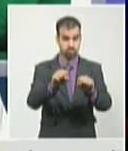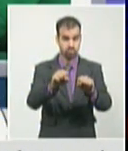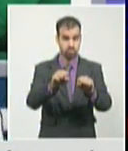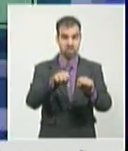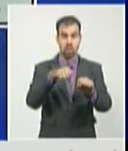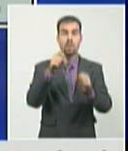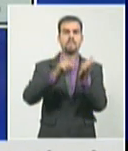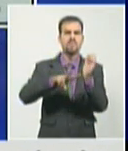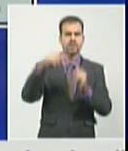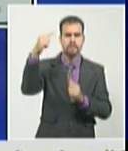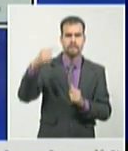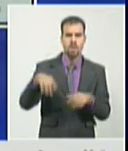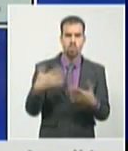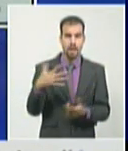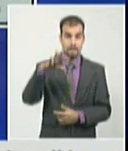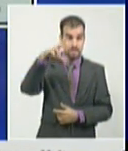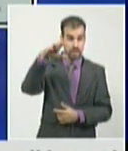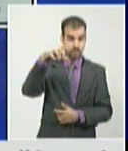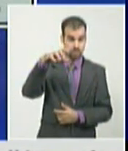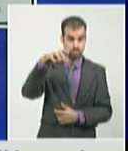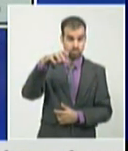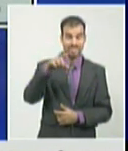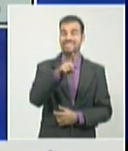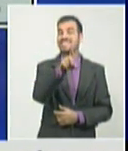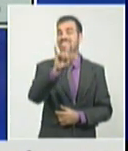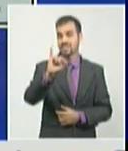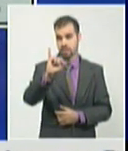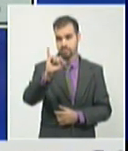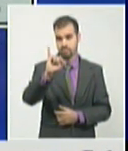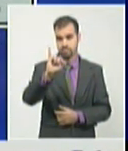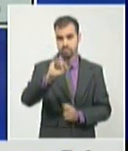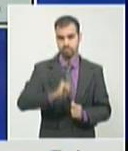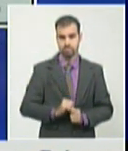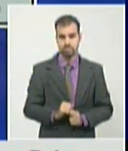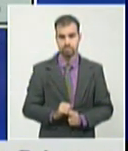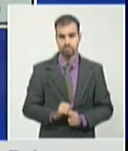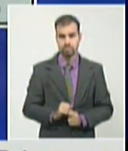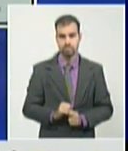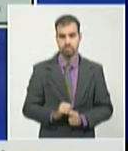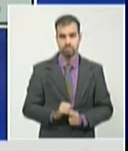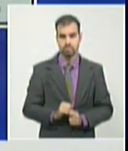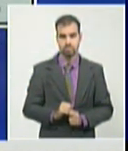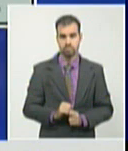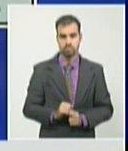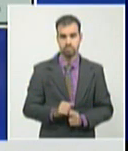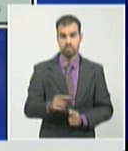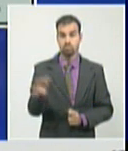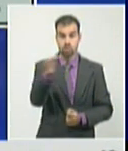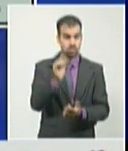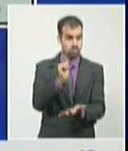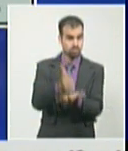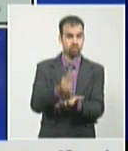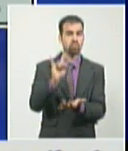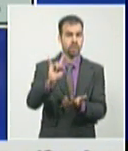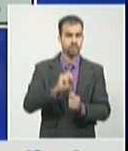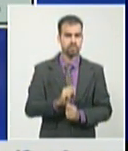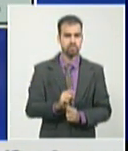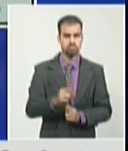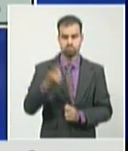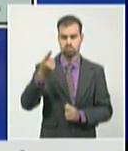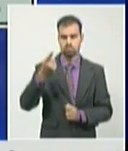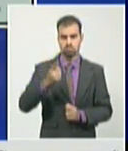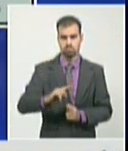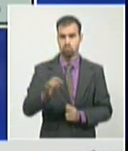de pinar del río 10 y 69 del municipio de pinar 4 del municipio de consolación